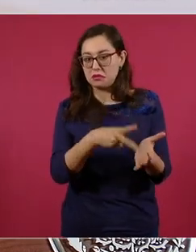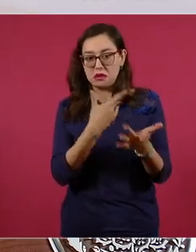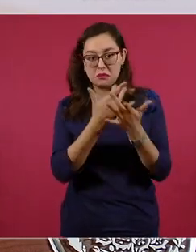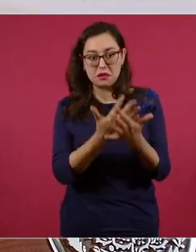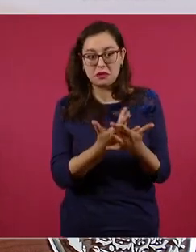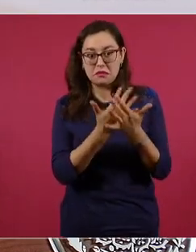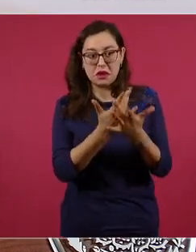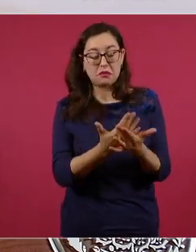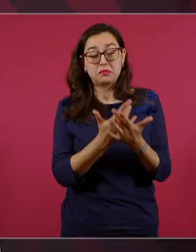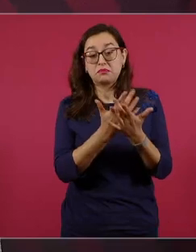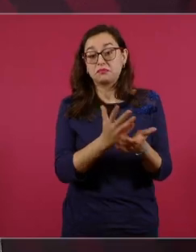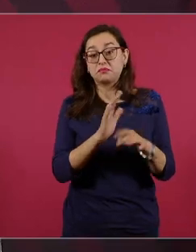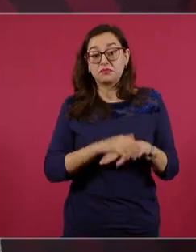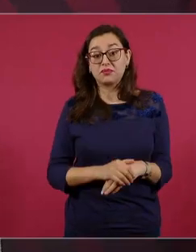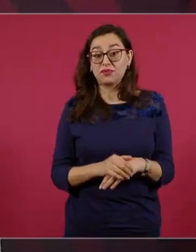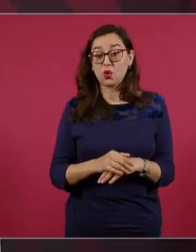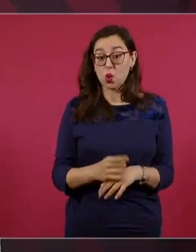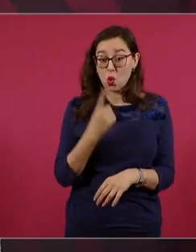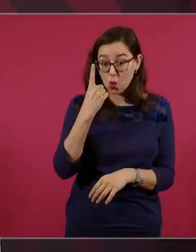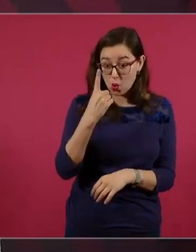un año